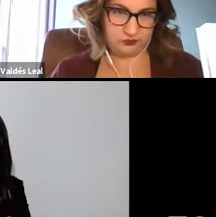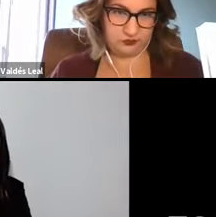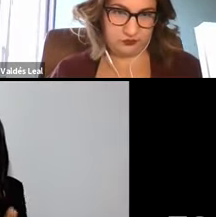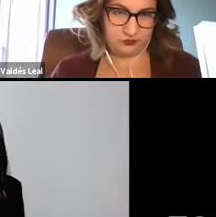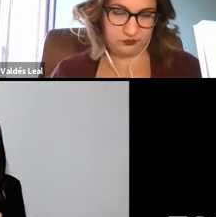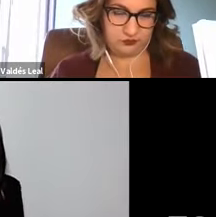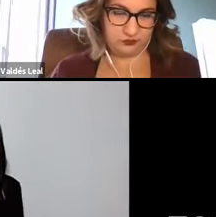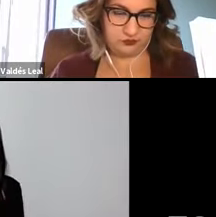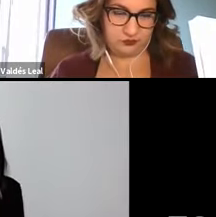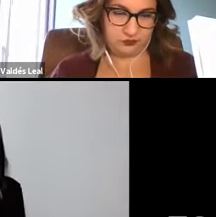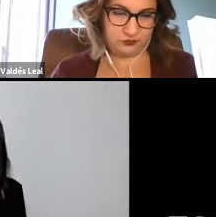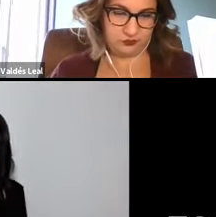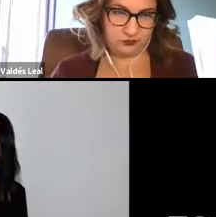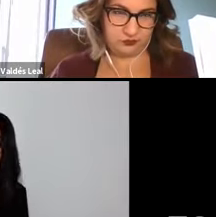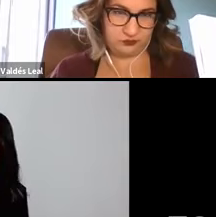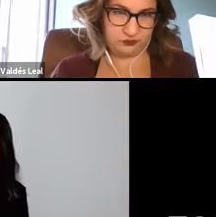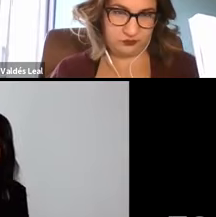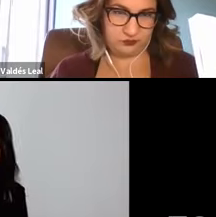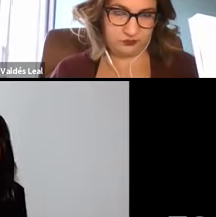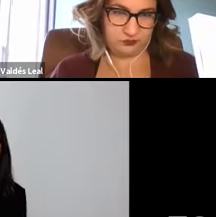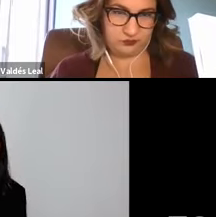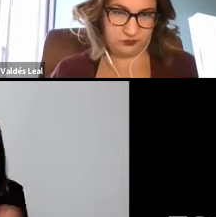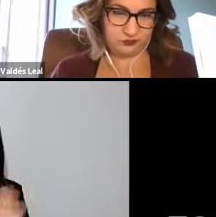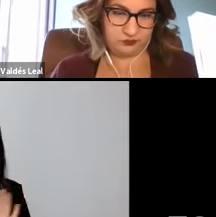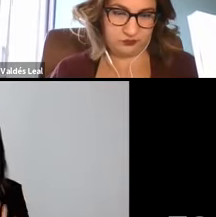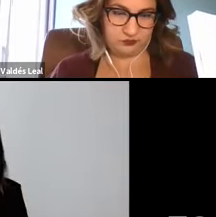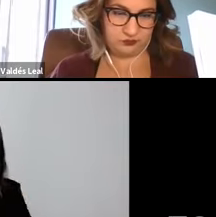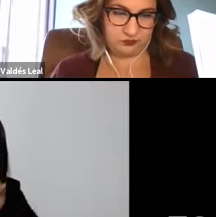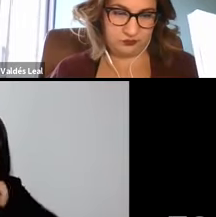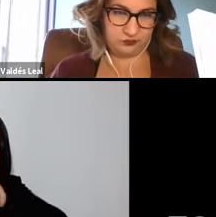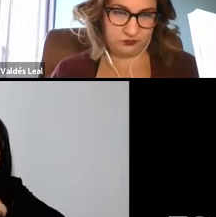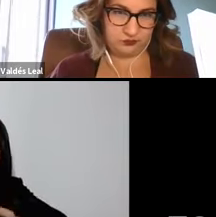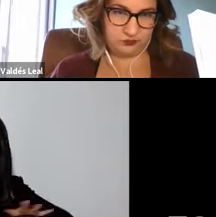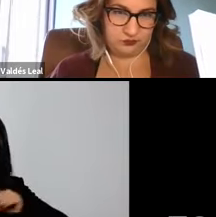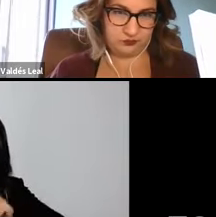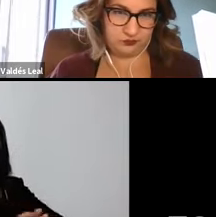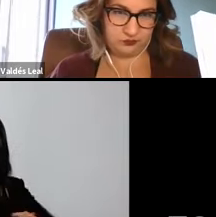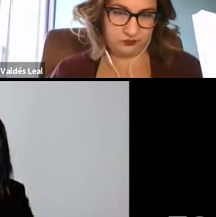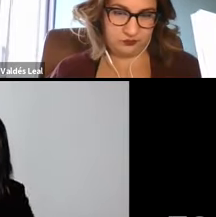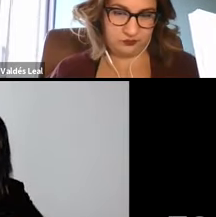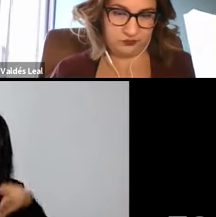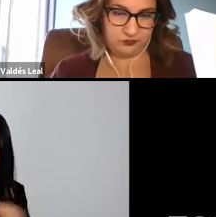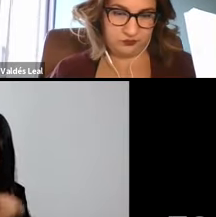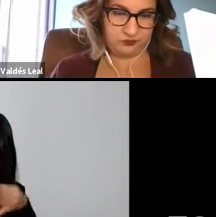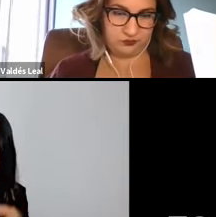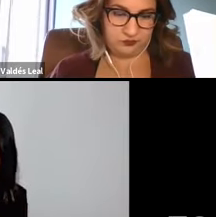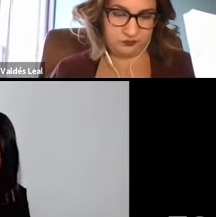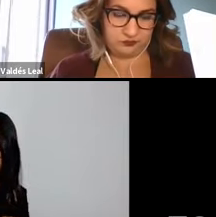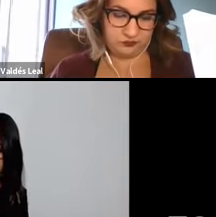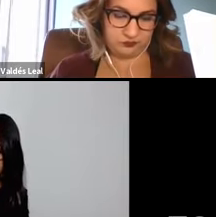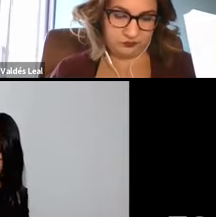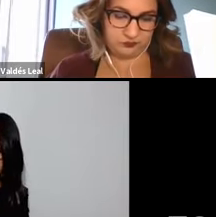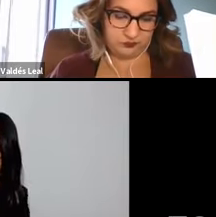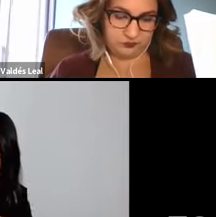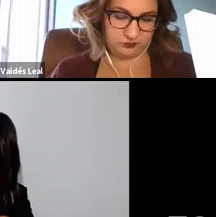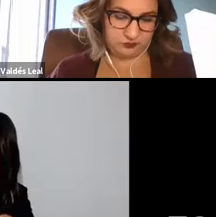aplicarlos desde los tribunales locales cotidianamente. Por eso celebro la emisión de este